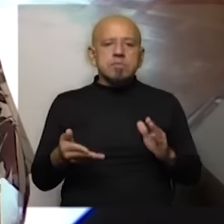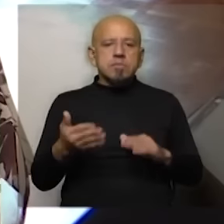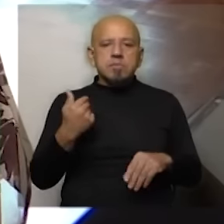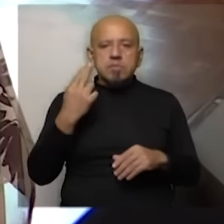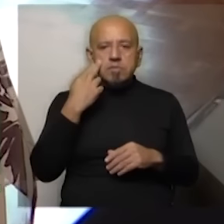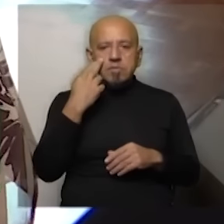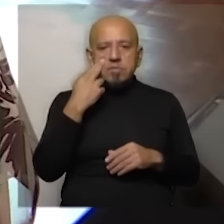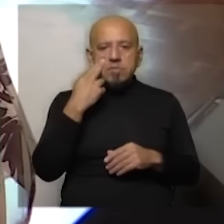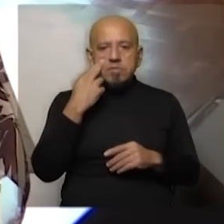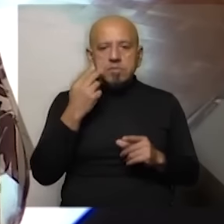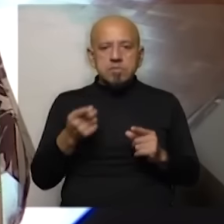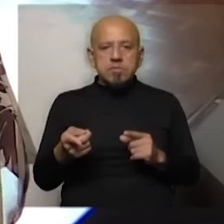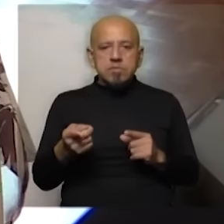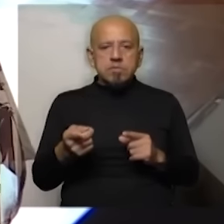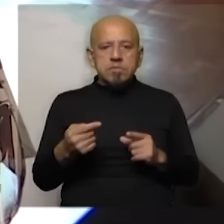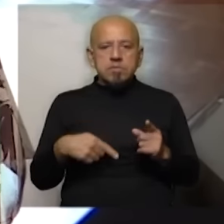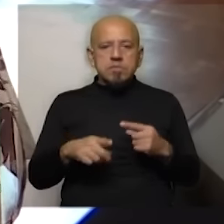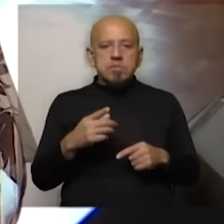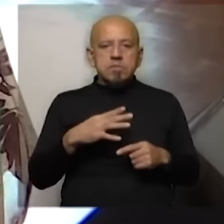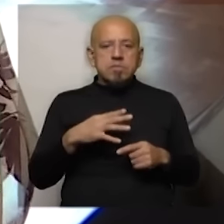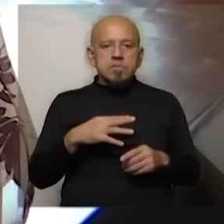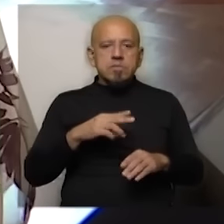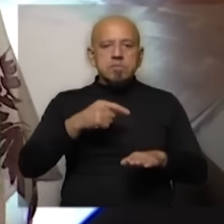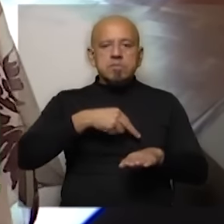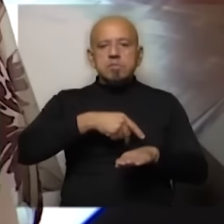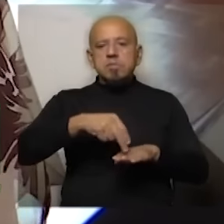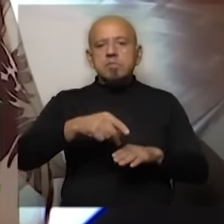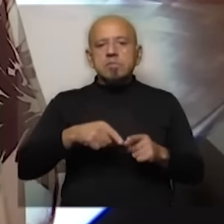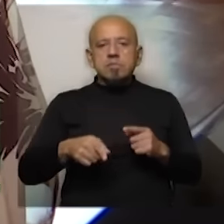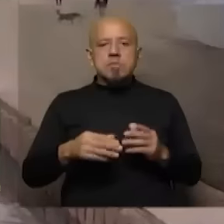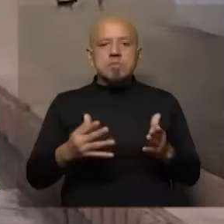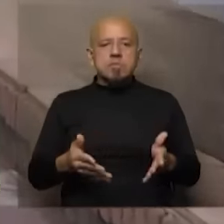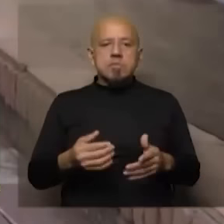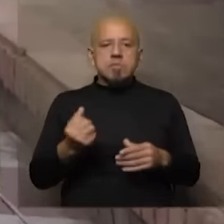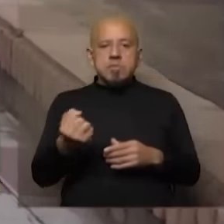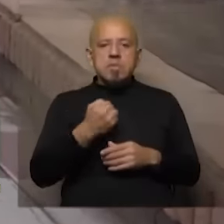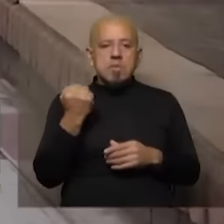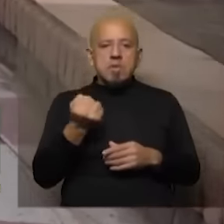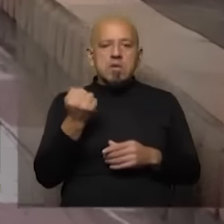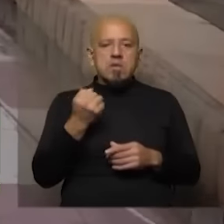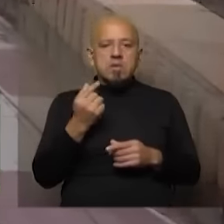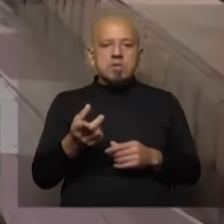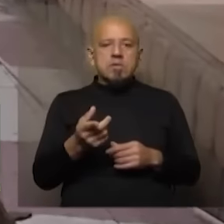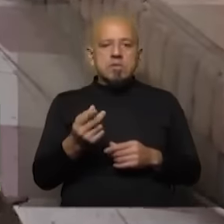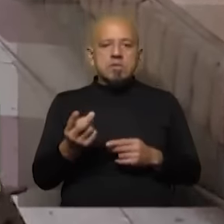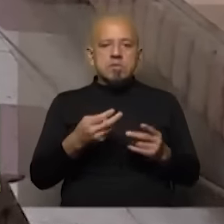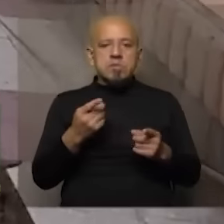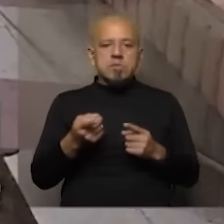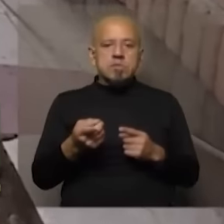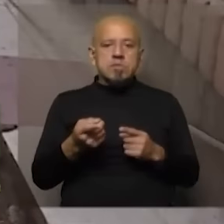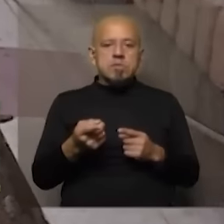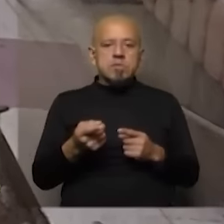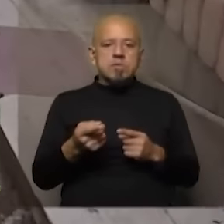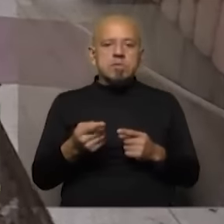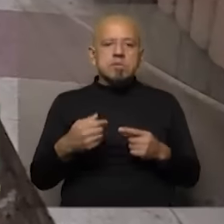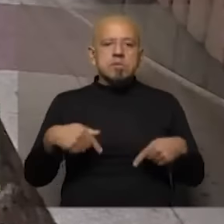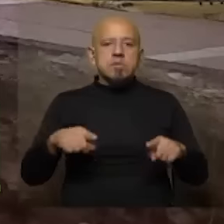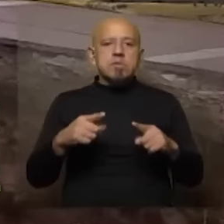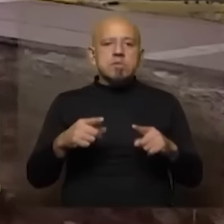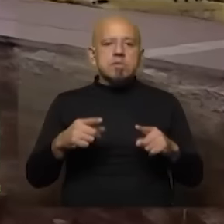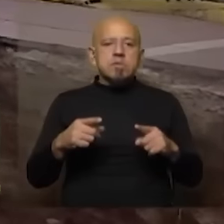por su densidad de tráfico, tanto peatonal como vehicular, es importante darle resolución en lo inmediato. Hemos